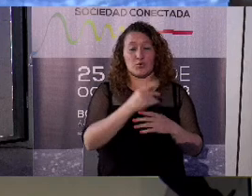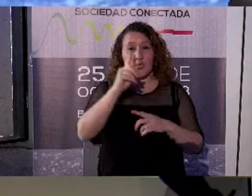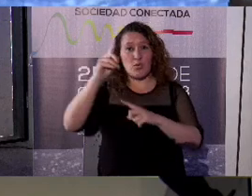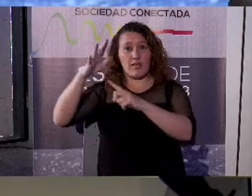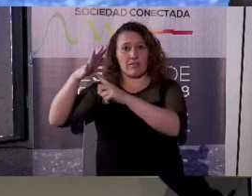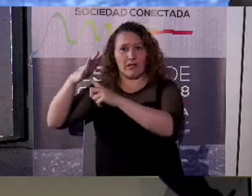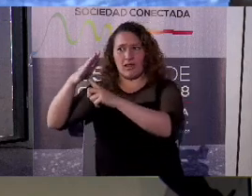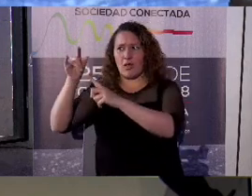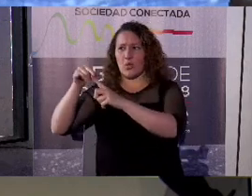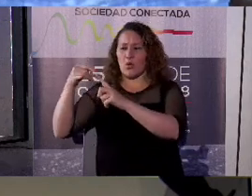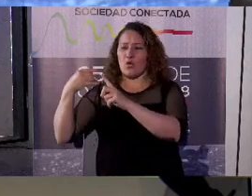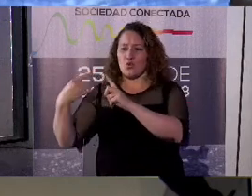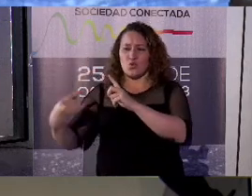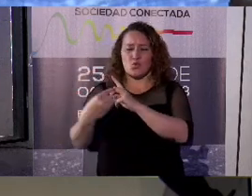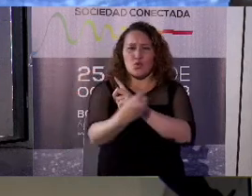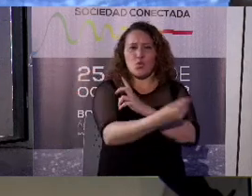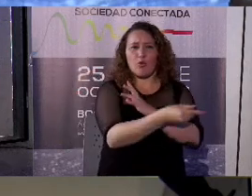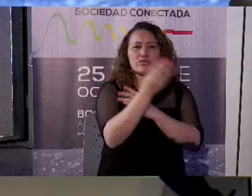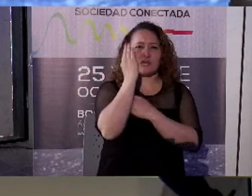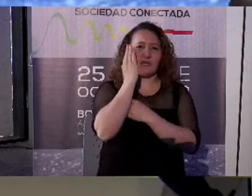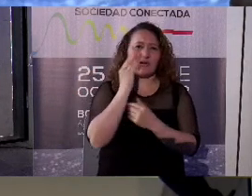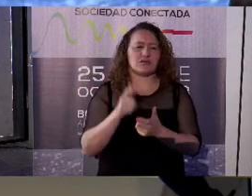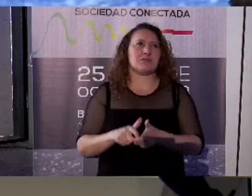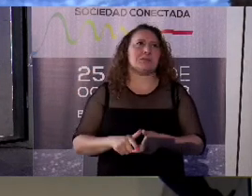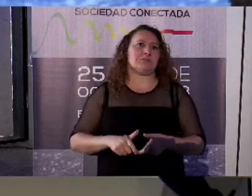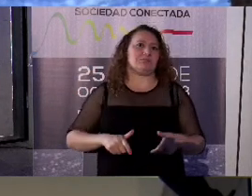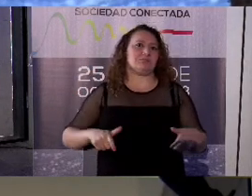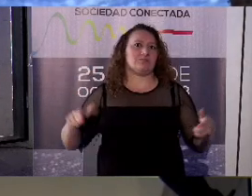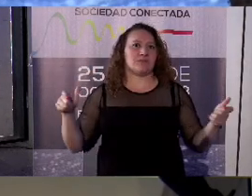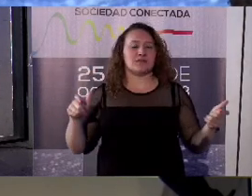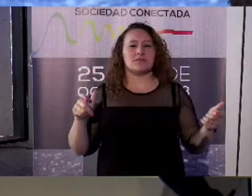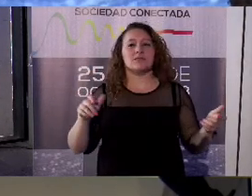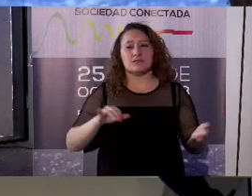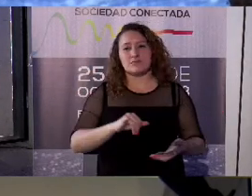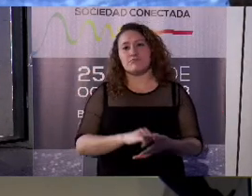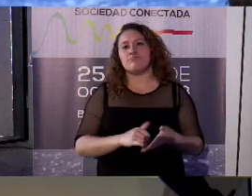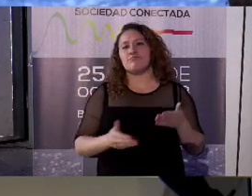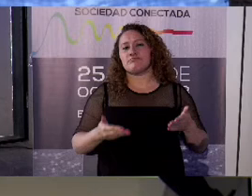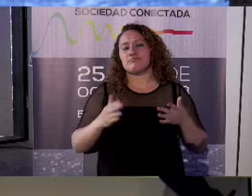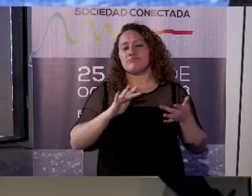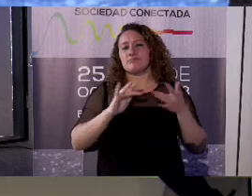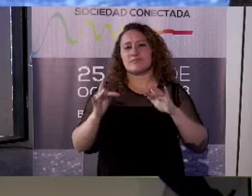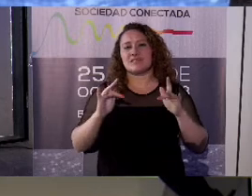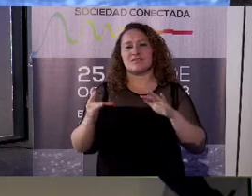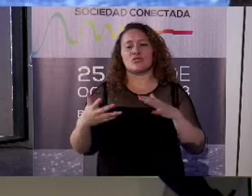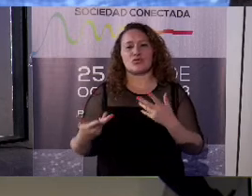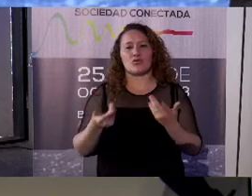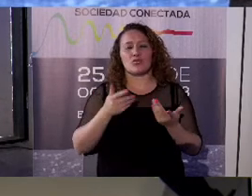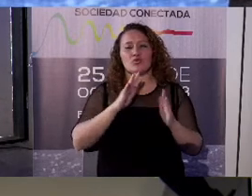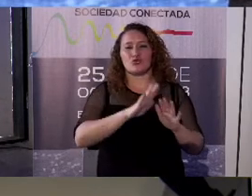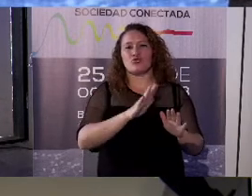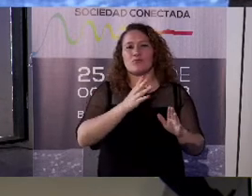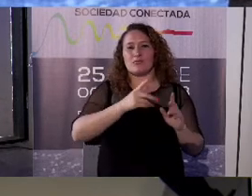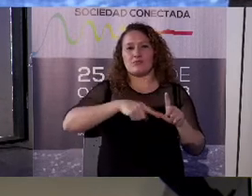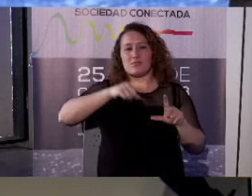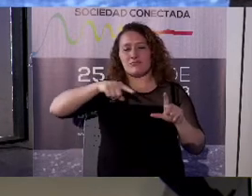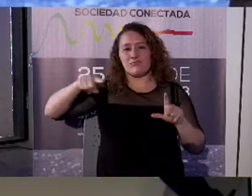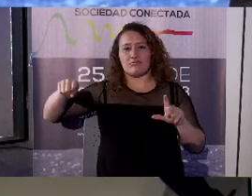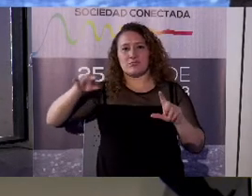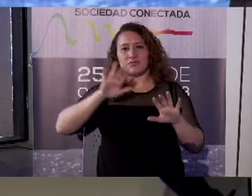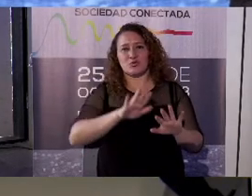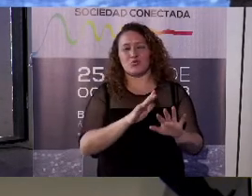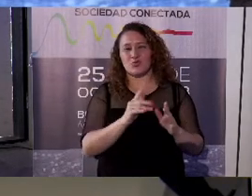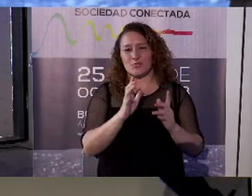densificación y la densificación de la red está muy atada a las vicisitudes económicas del país y a la posibilidad de inversión de las